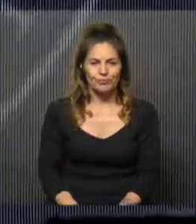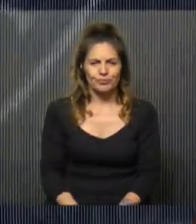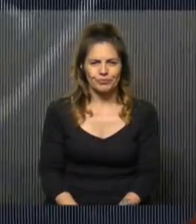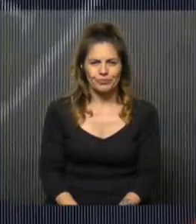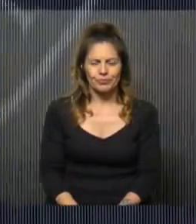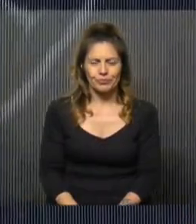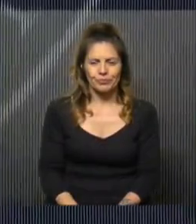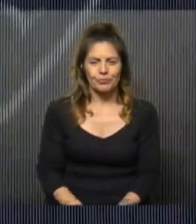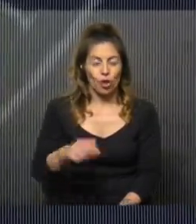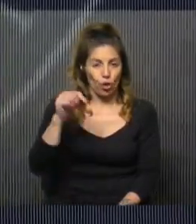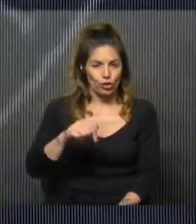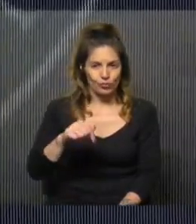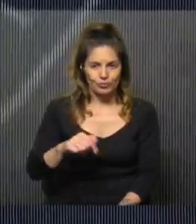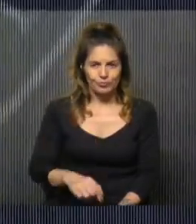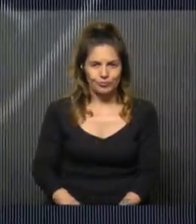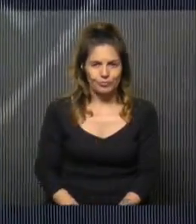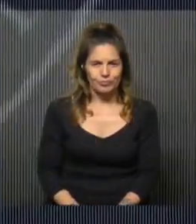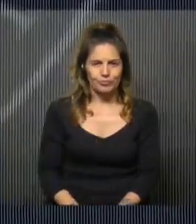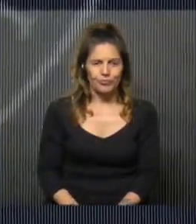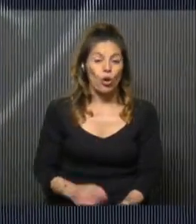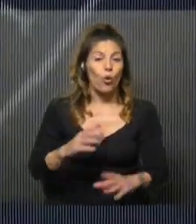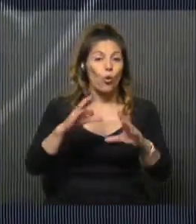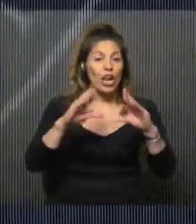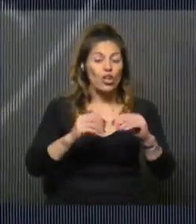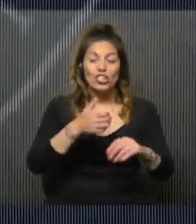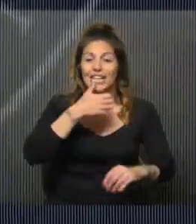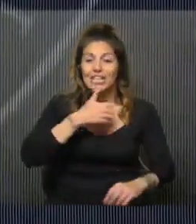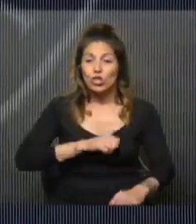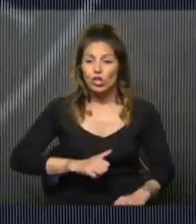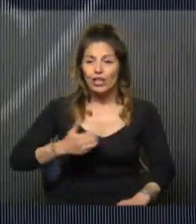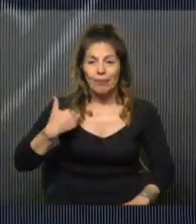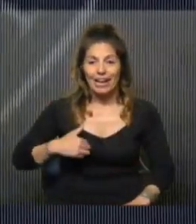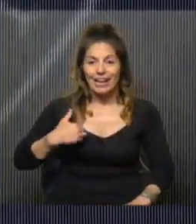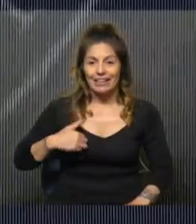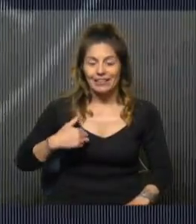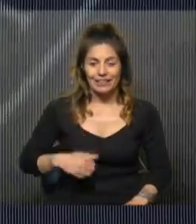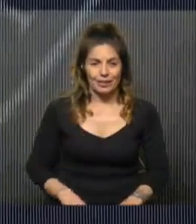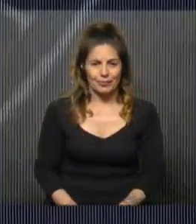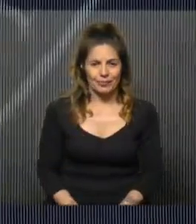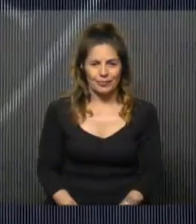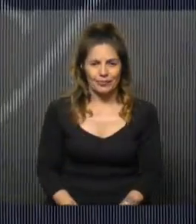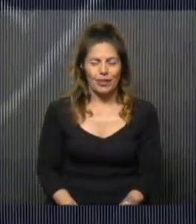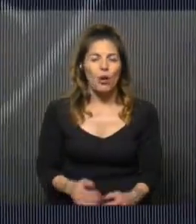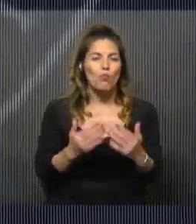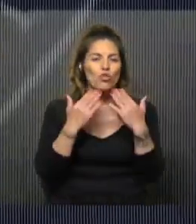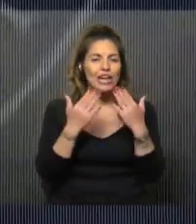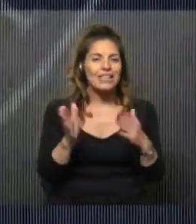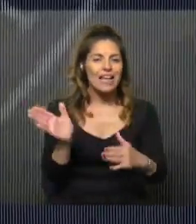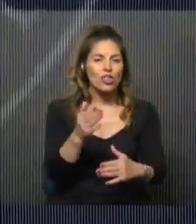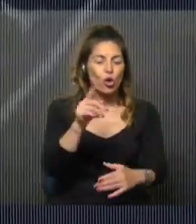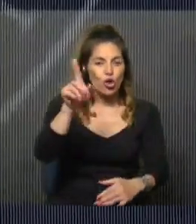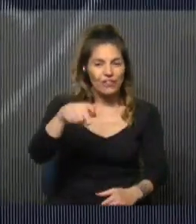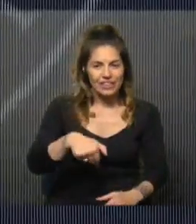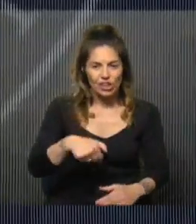hoy hoy es una noche histórica para la Argentina Muchas gracias a todos los que